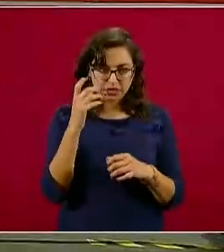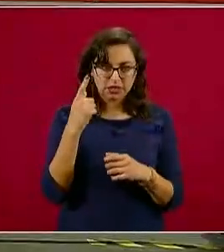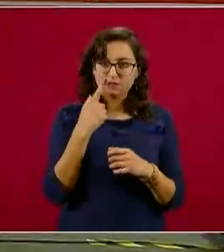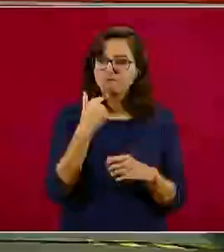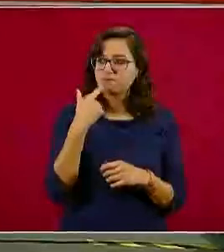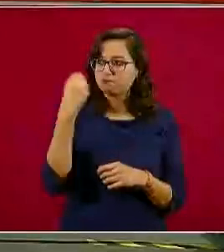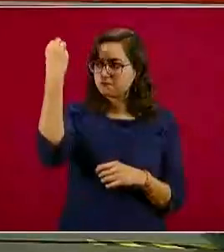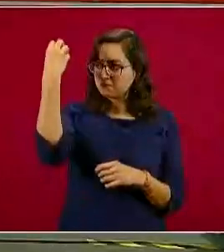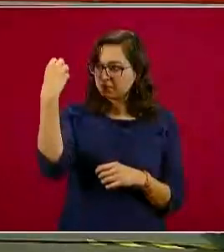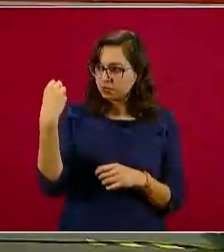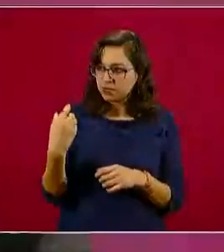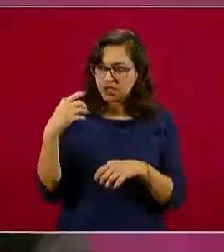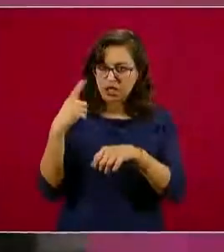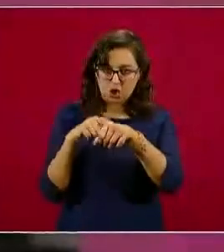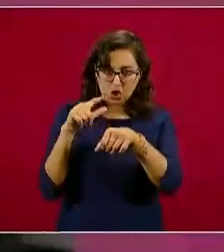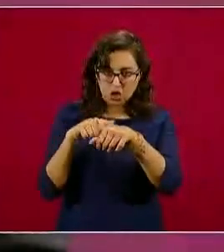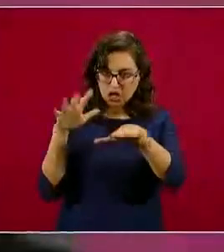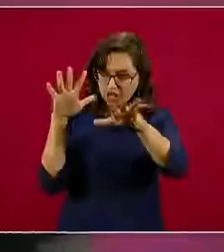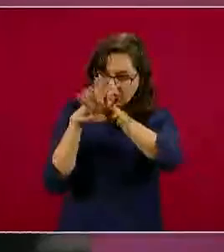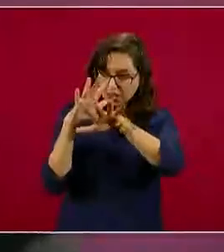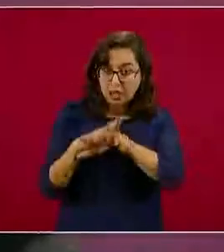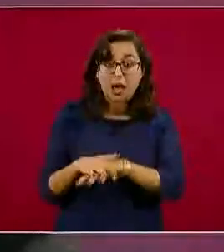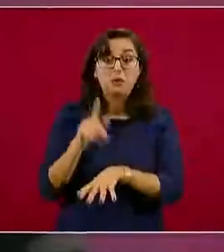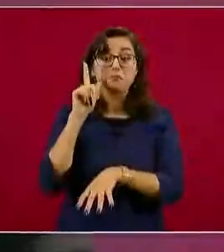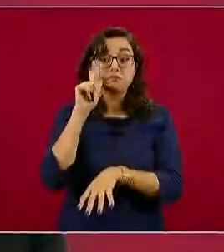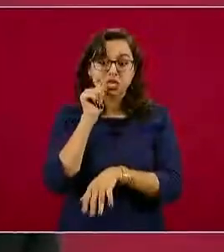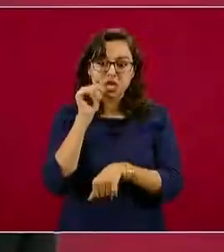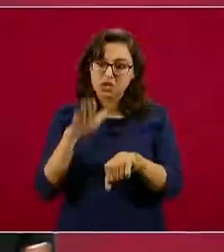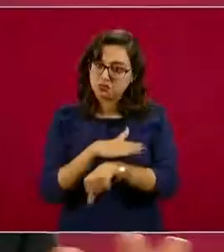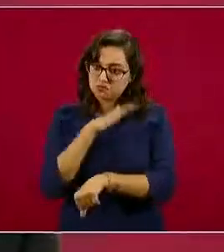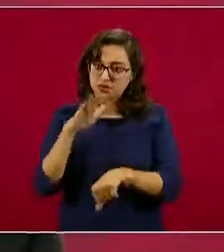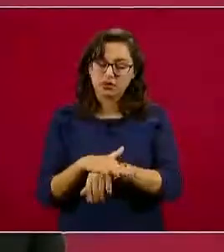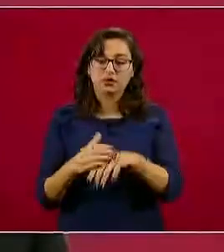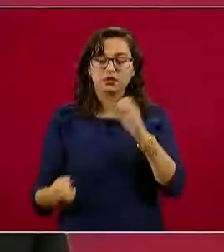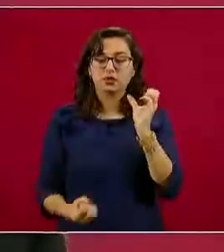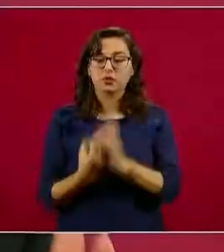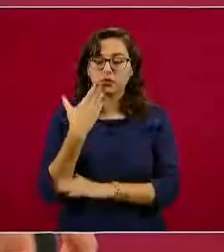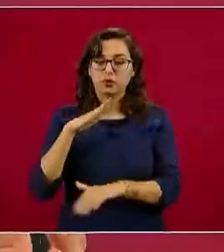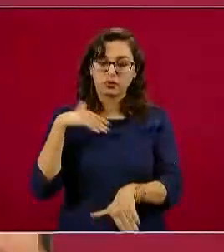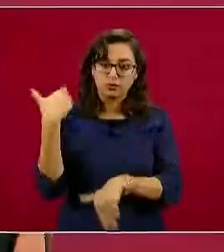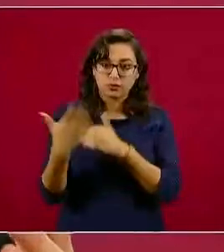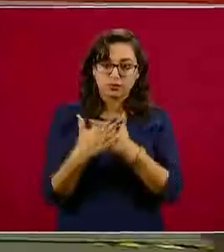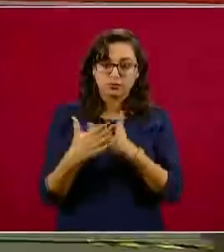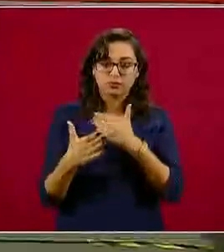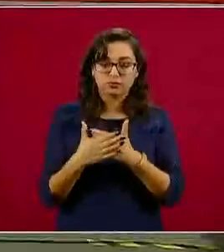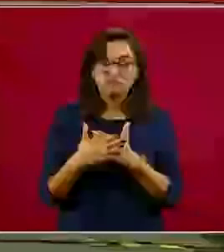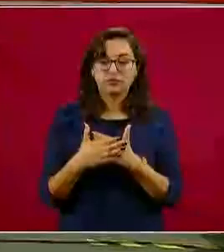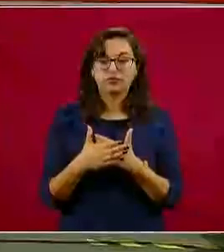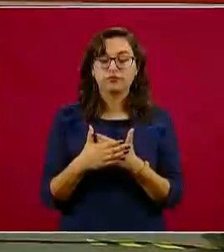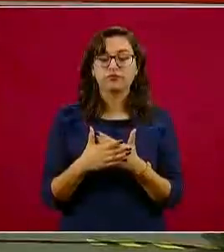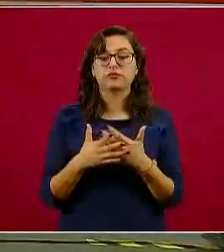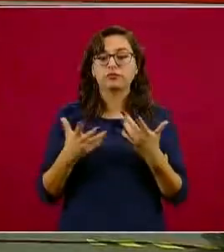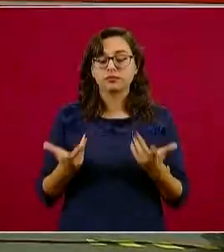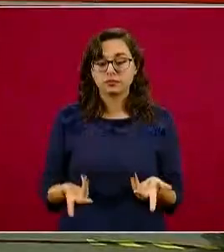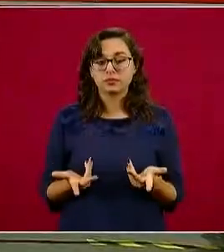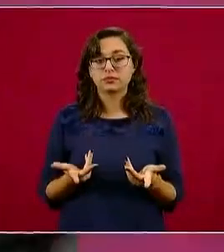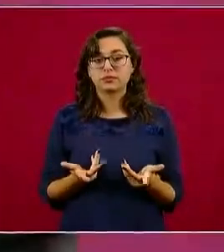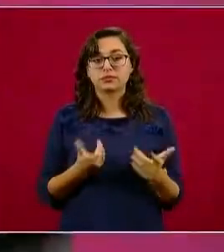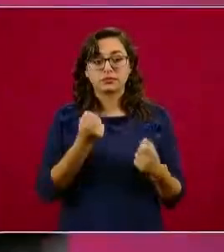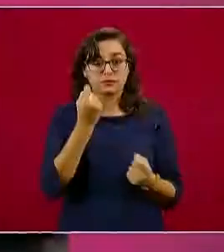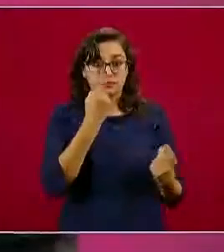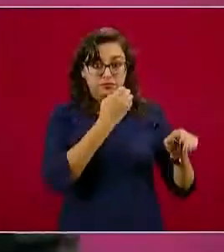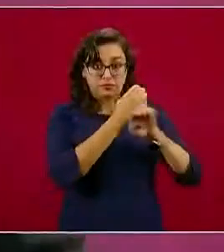semáforos, concretamente mañana vamos a tener una recalificación, lo hacemos todas las semanas, del semáforo y a aquellas entidades federativas que